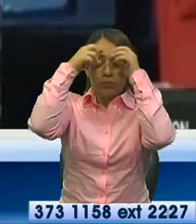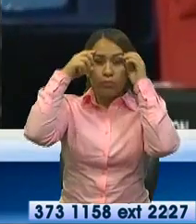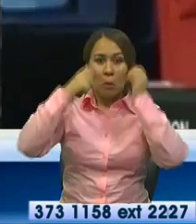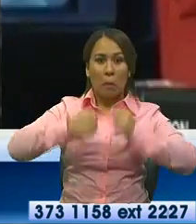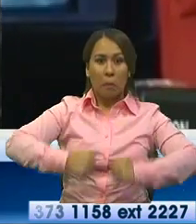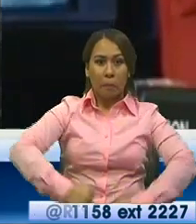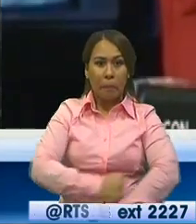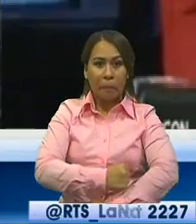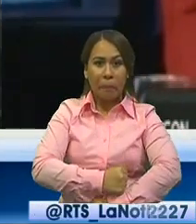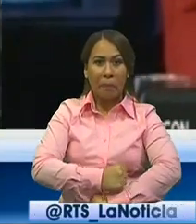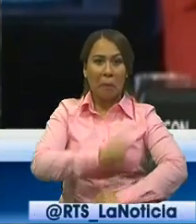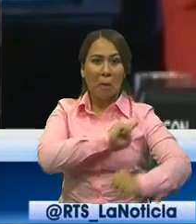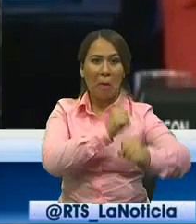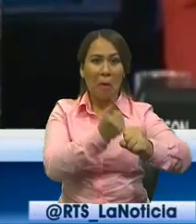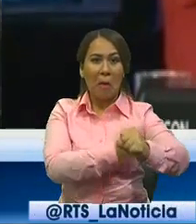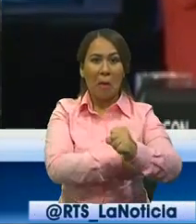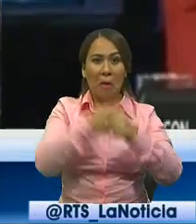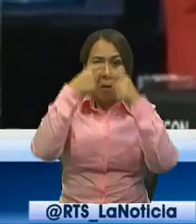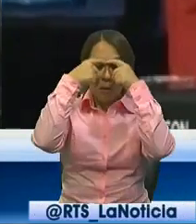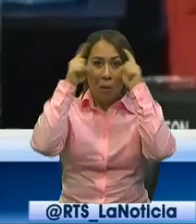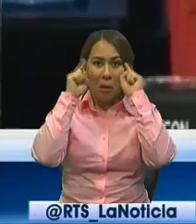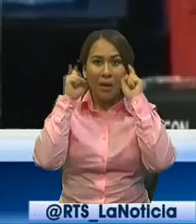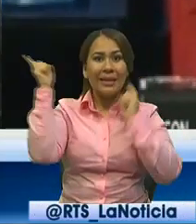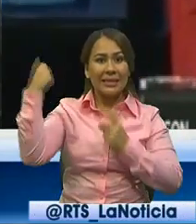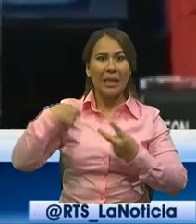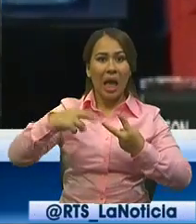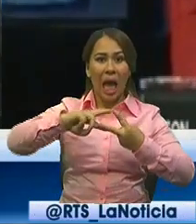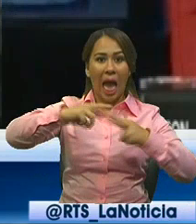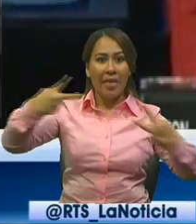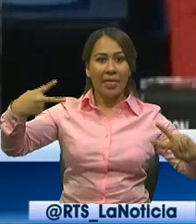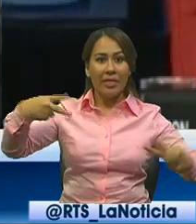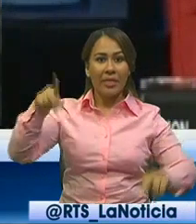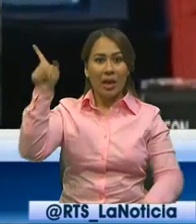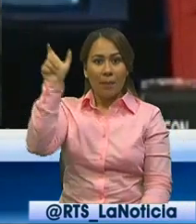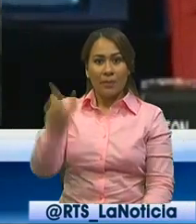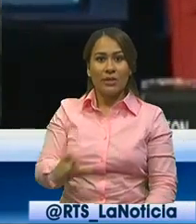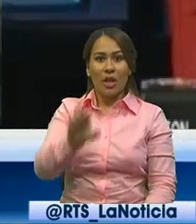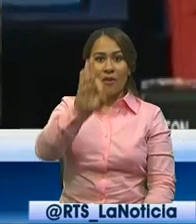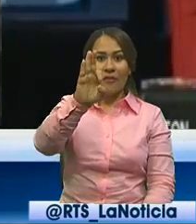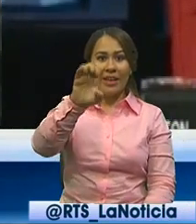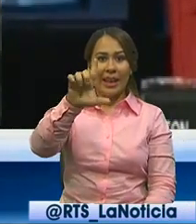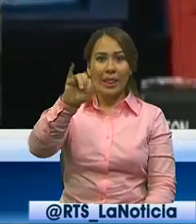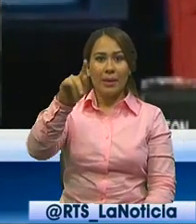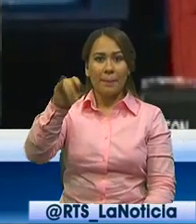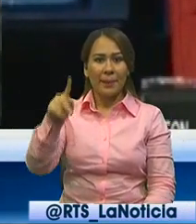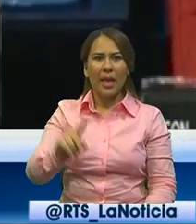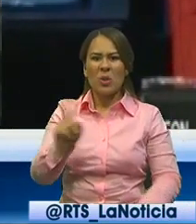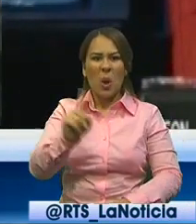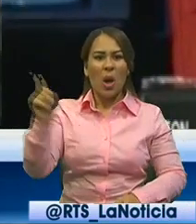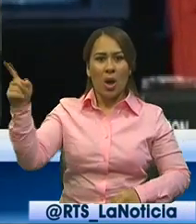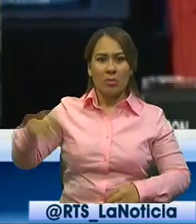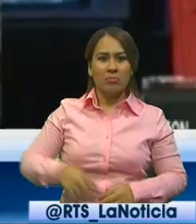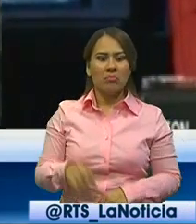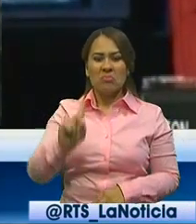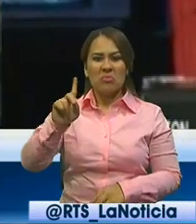hermano. O sea, tú le haces ADN a Felipe Caicedo, no es humano. ¿O